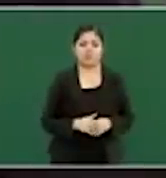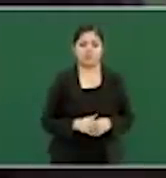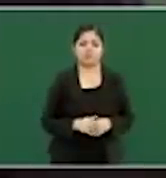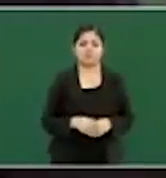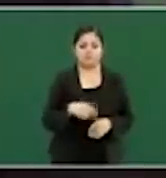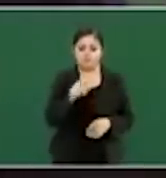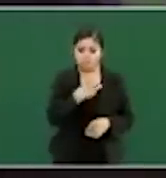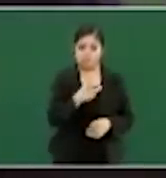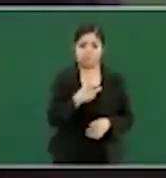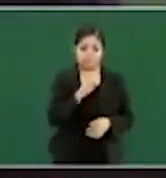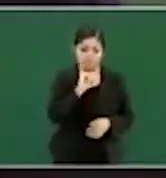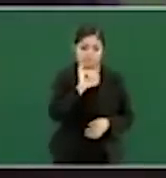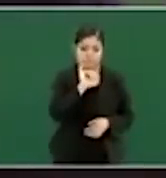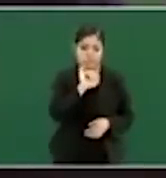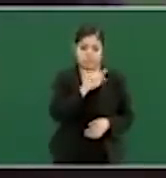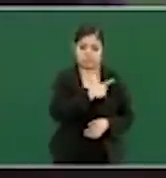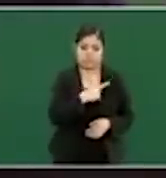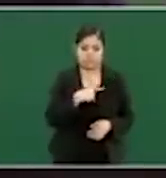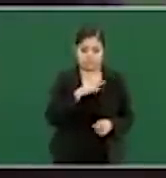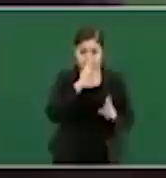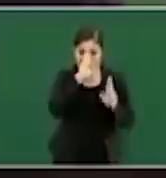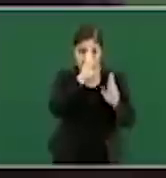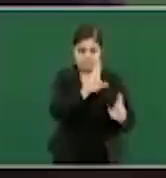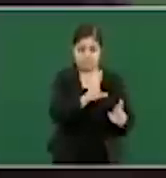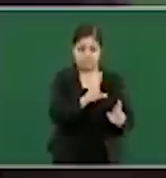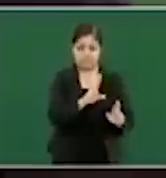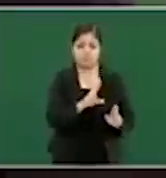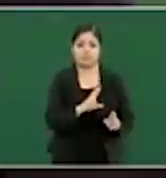se garantiza sin ningún